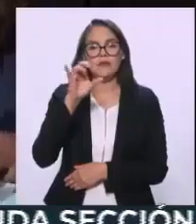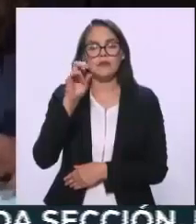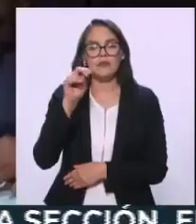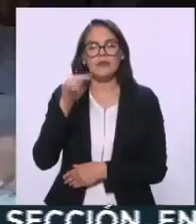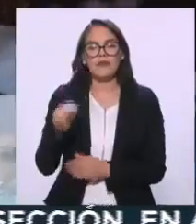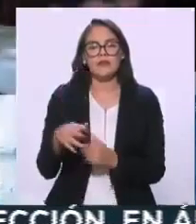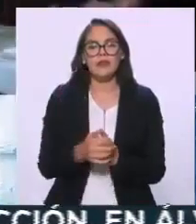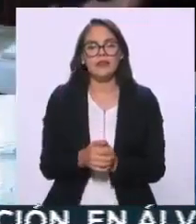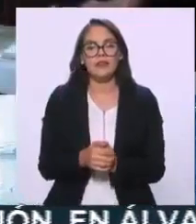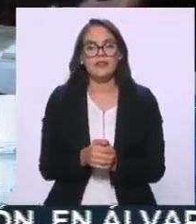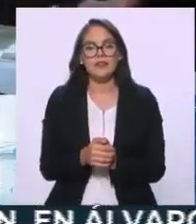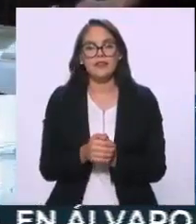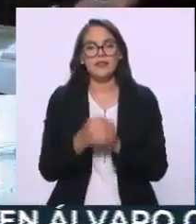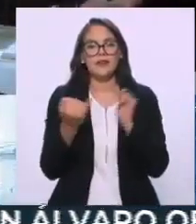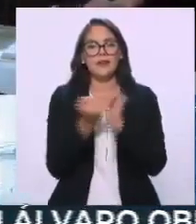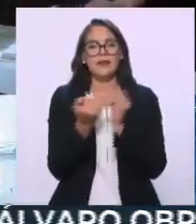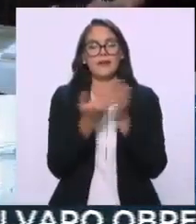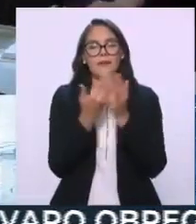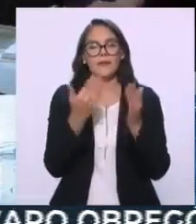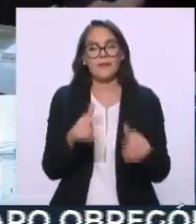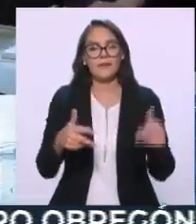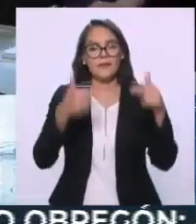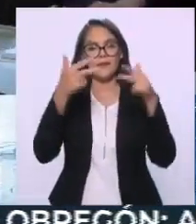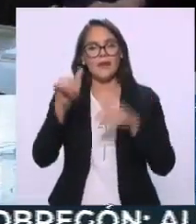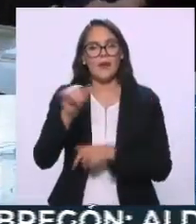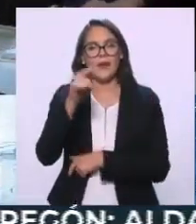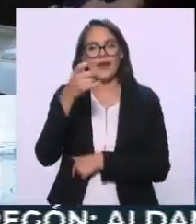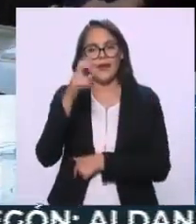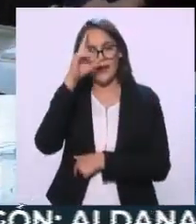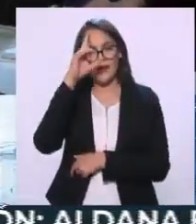Jorge, estás ya con nosotros, ¿nos escuchas?